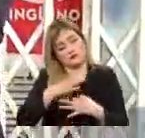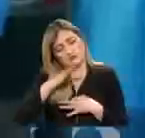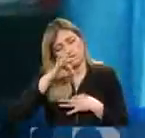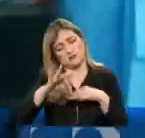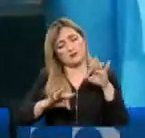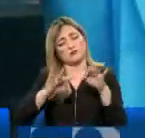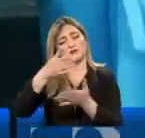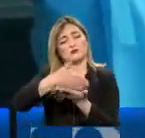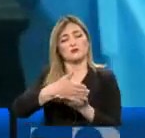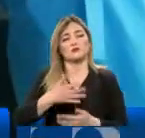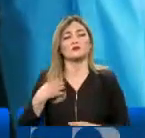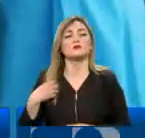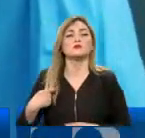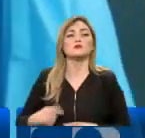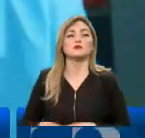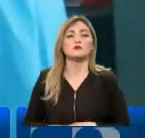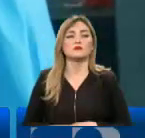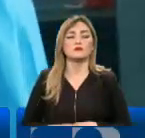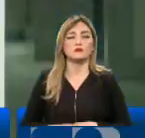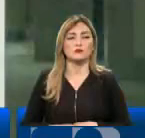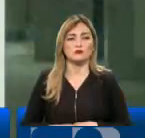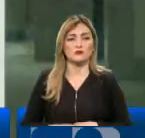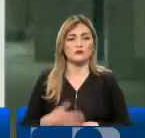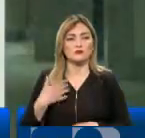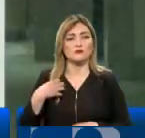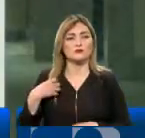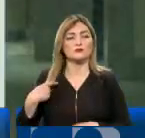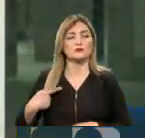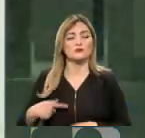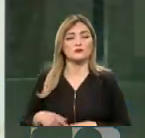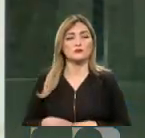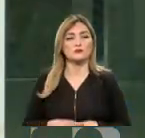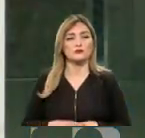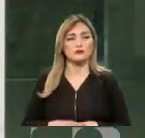un creciente contagio. En Quito, Daniela Valencia, 24 horas.